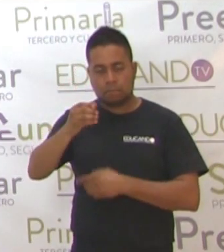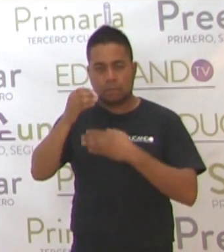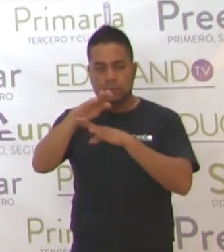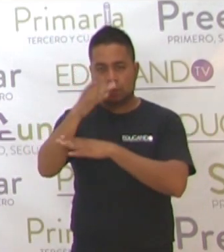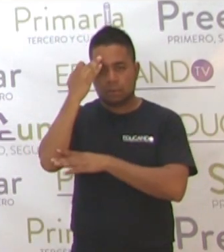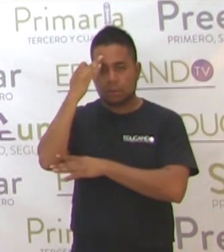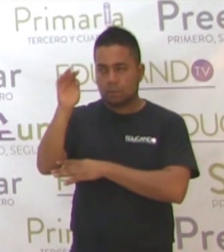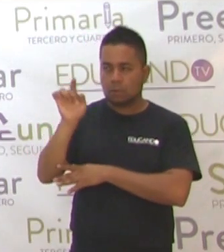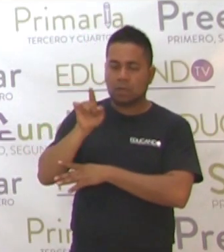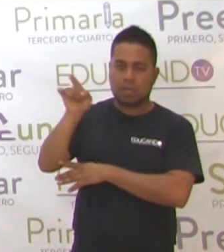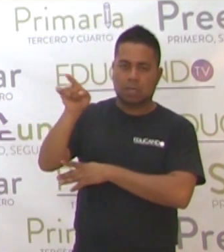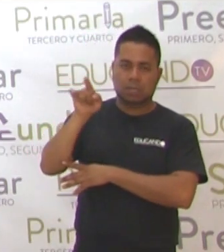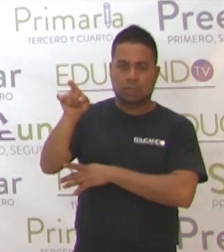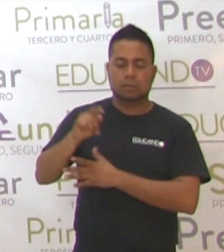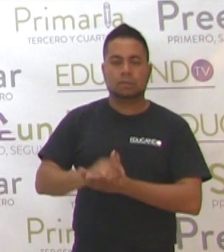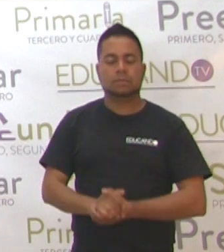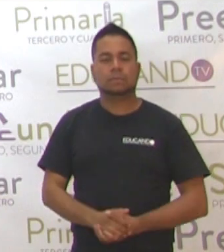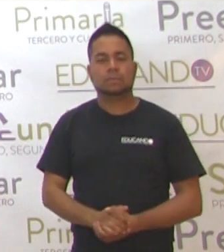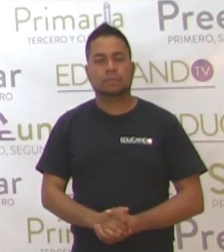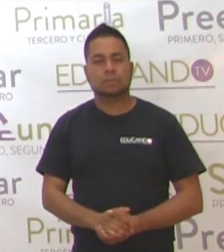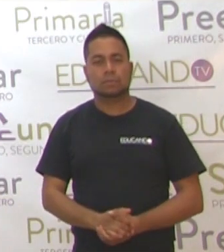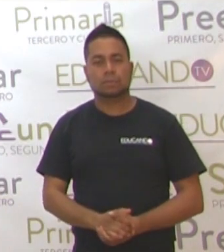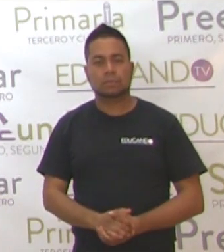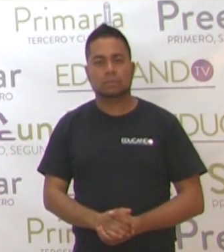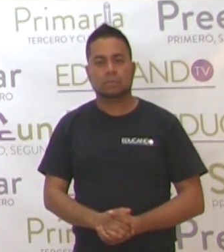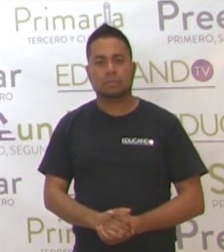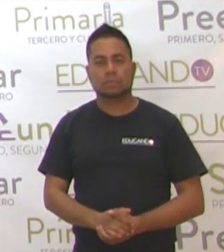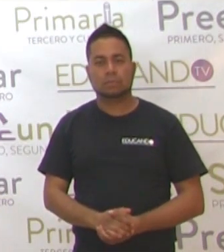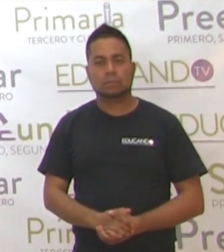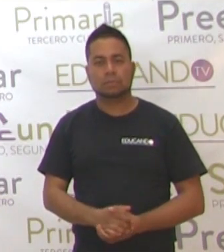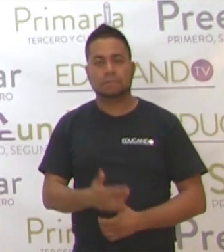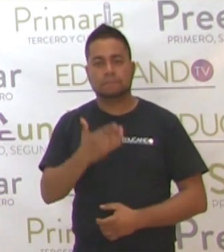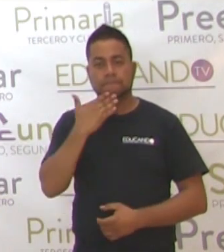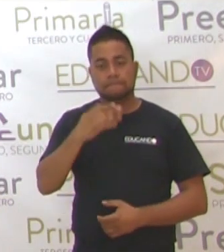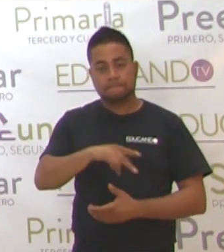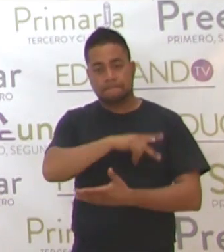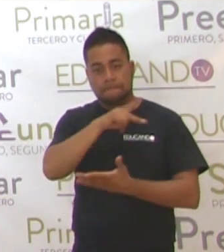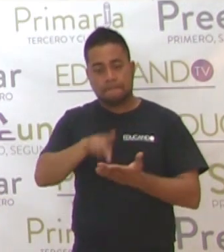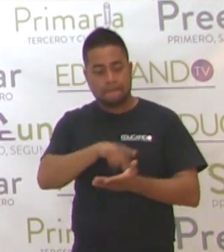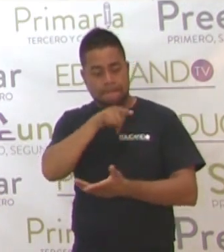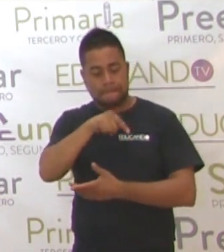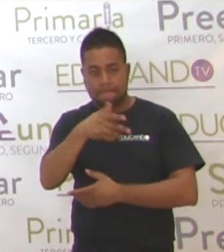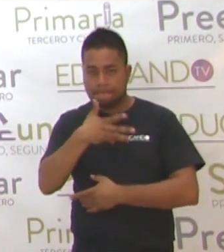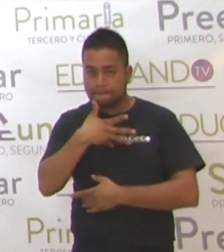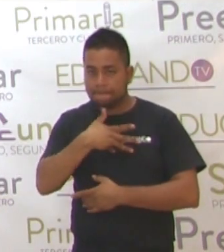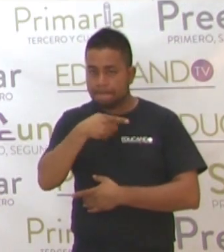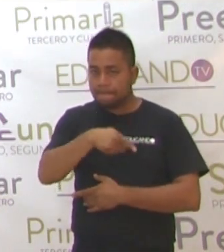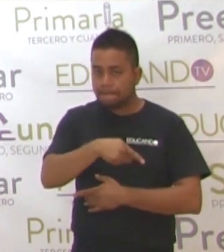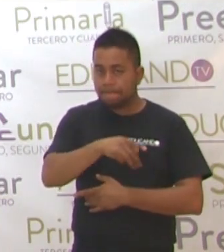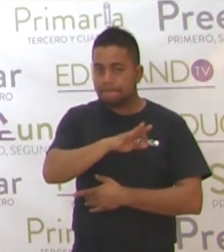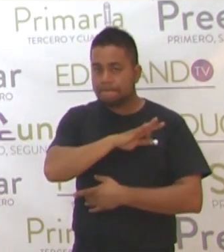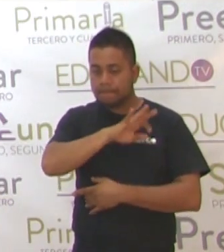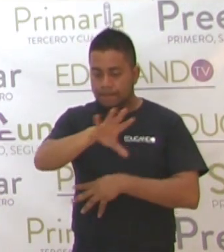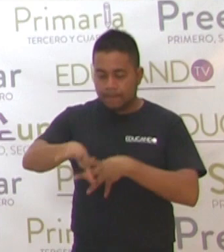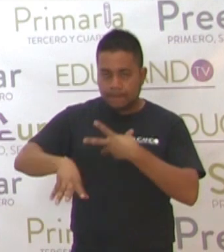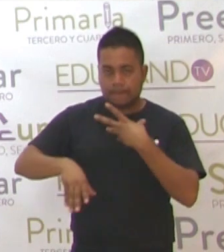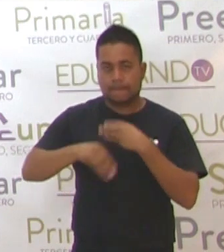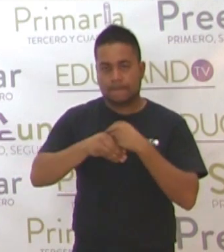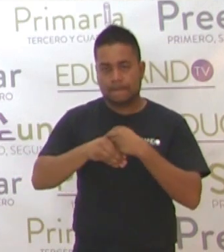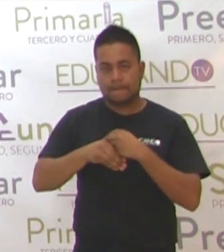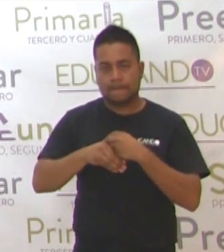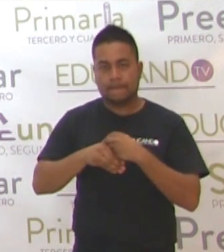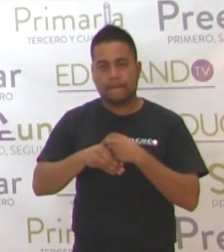y nuevamente vamos a tener otros más acá que vamos a completamos a complementar